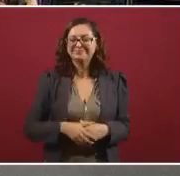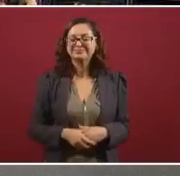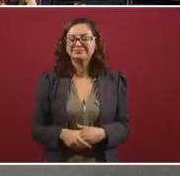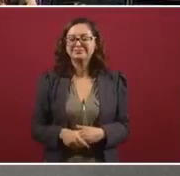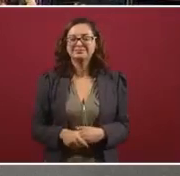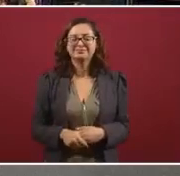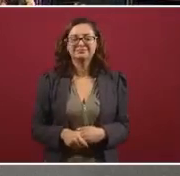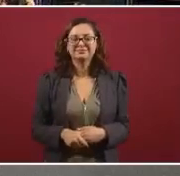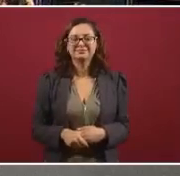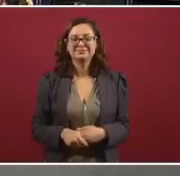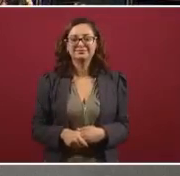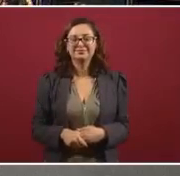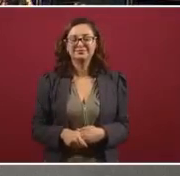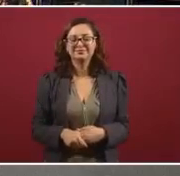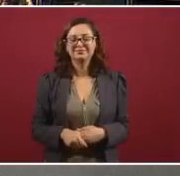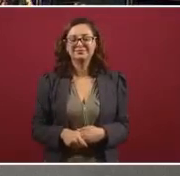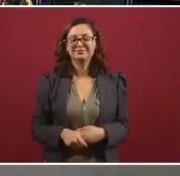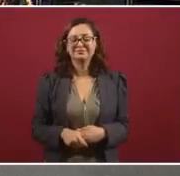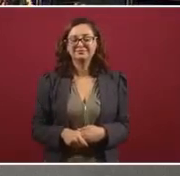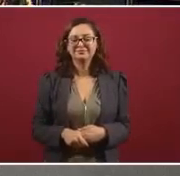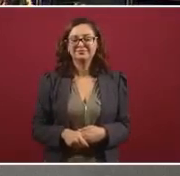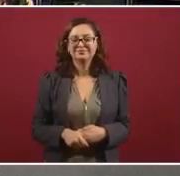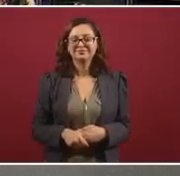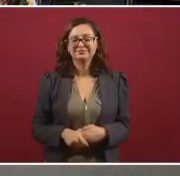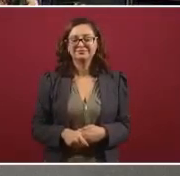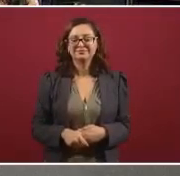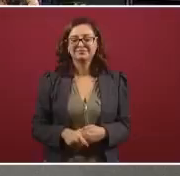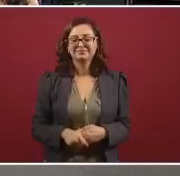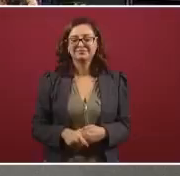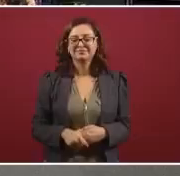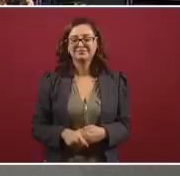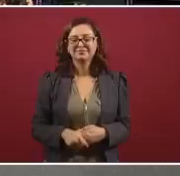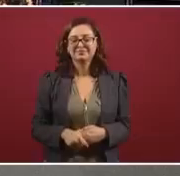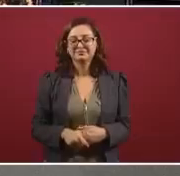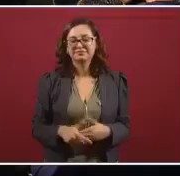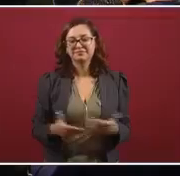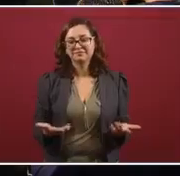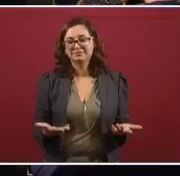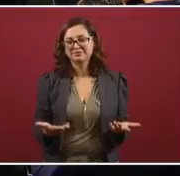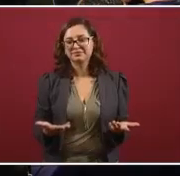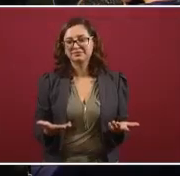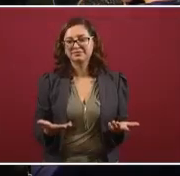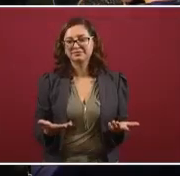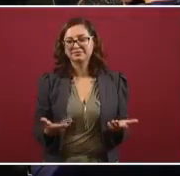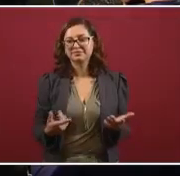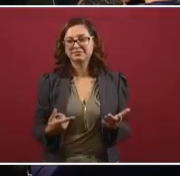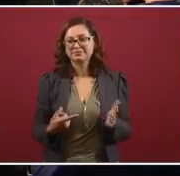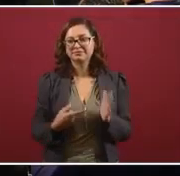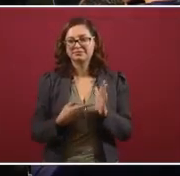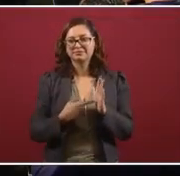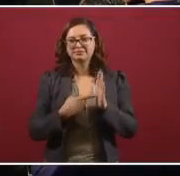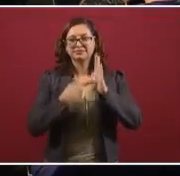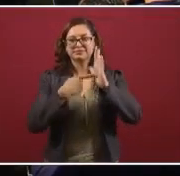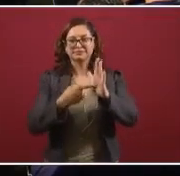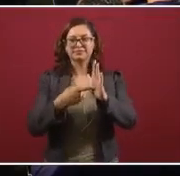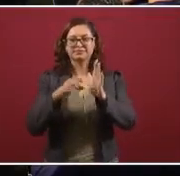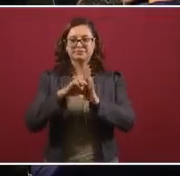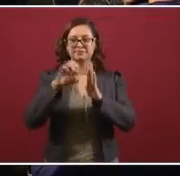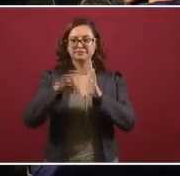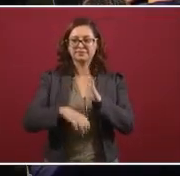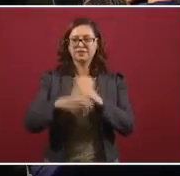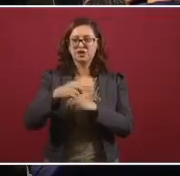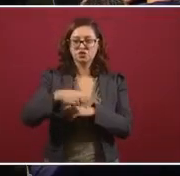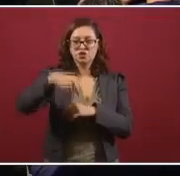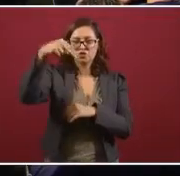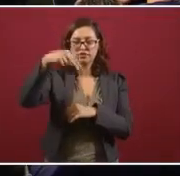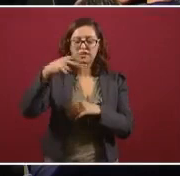Bueno, aquí tenemos el ejemplo de un gasoducto en la frontera norte del